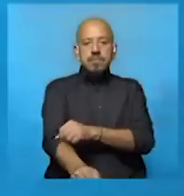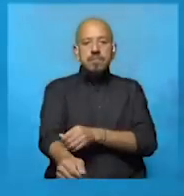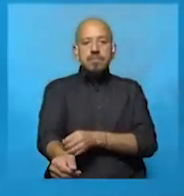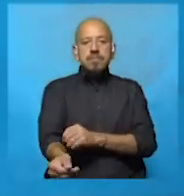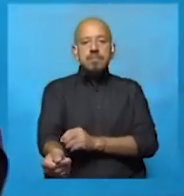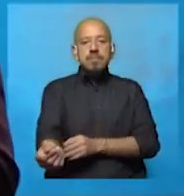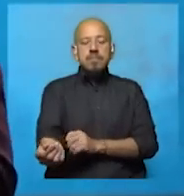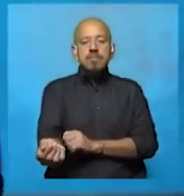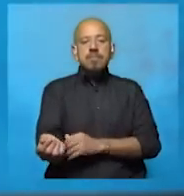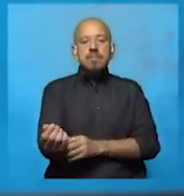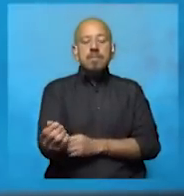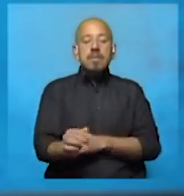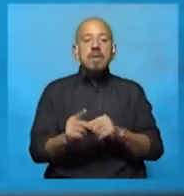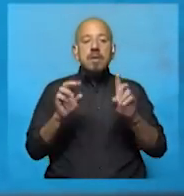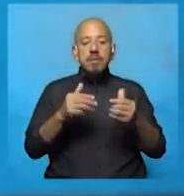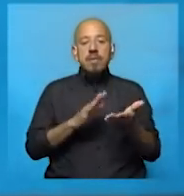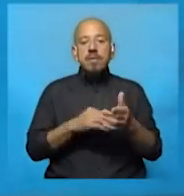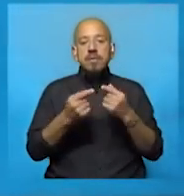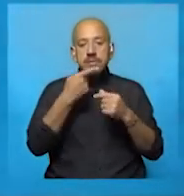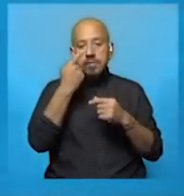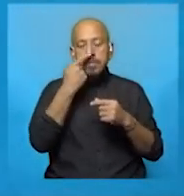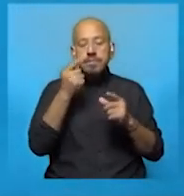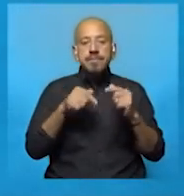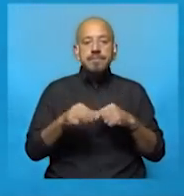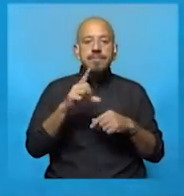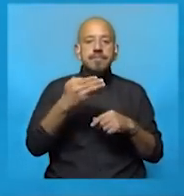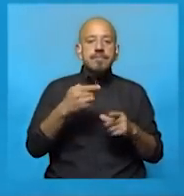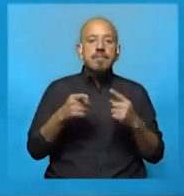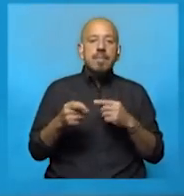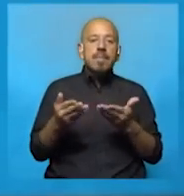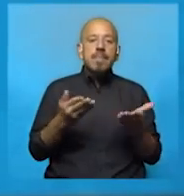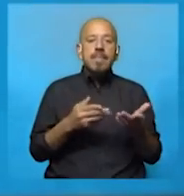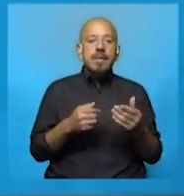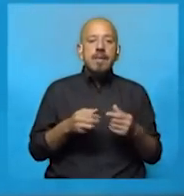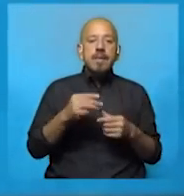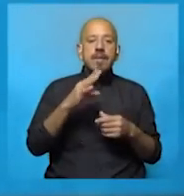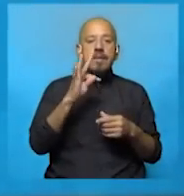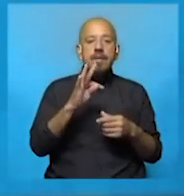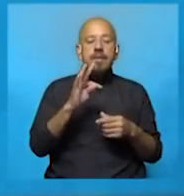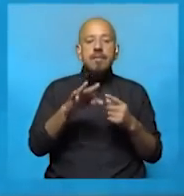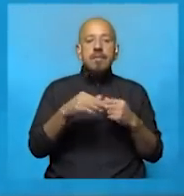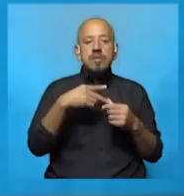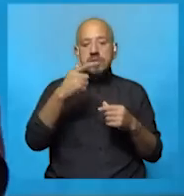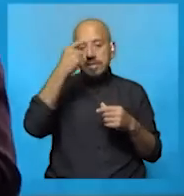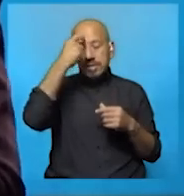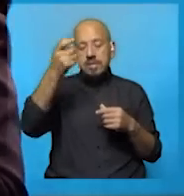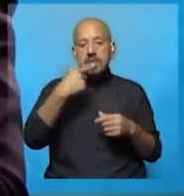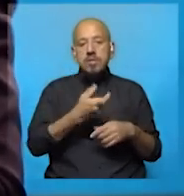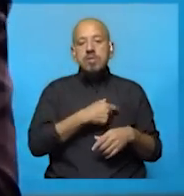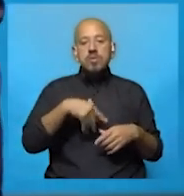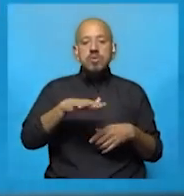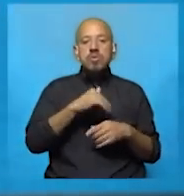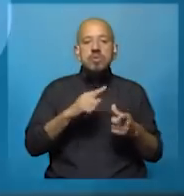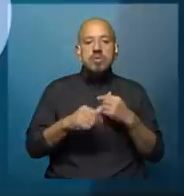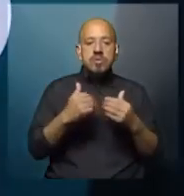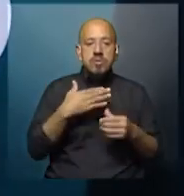y este tema tan interesante estaremos hablando esta noche en vivo aquí en la pantalla de TV ciudad con Gabriel tenenmbau doctor en ciencias sociales investigador